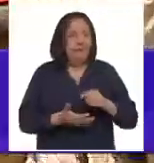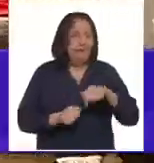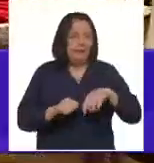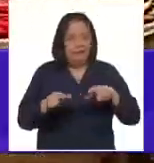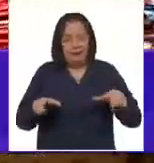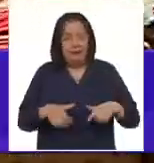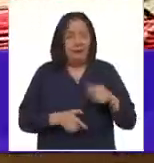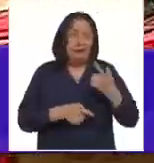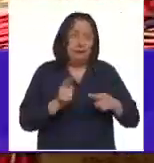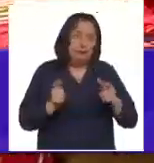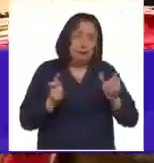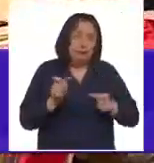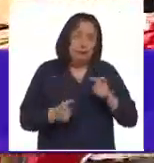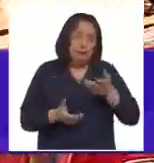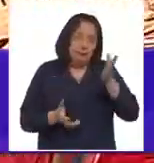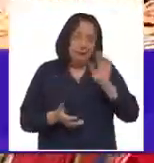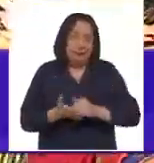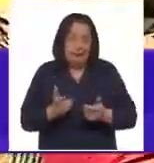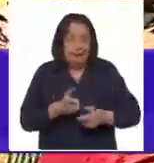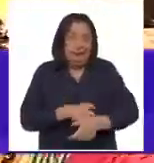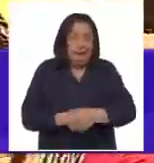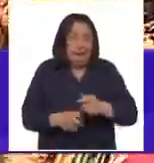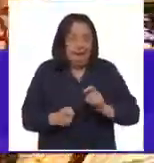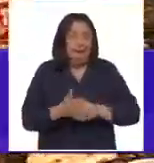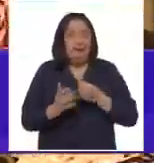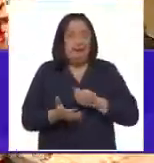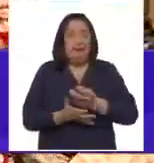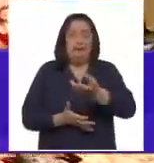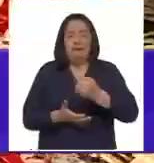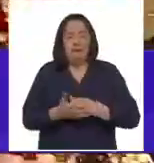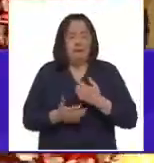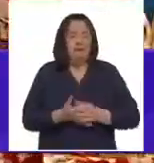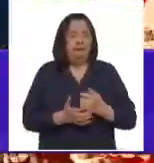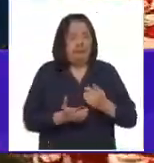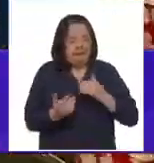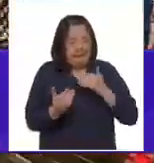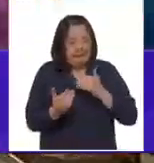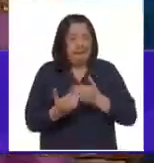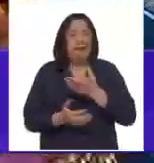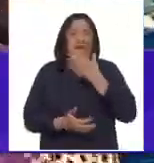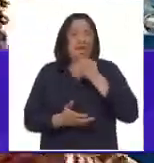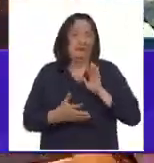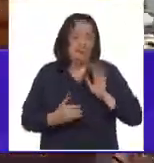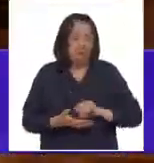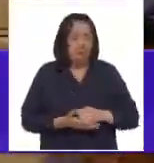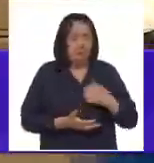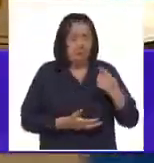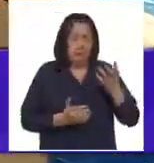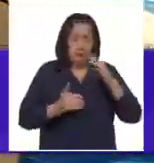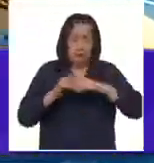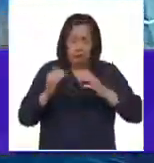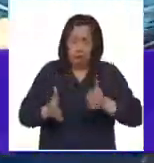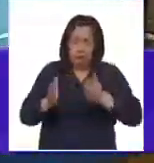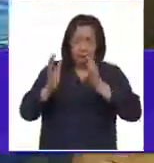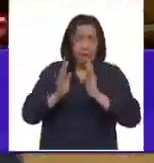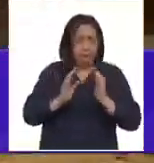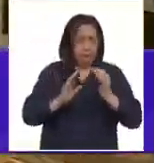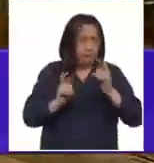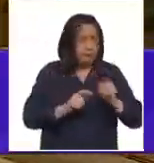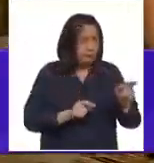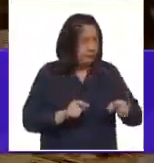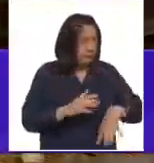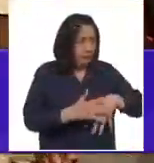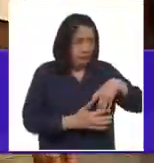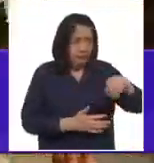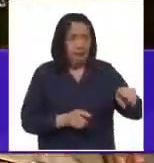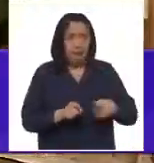las personas, pues, están haciendo, pues, sus esfuerzos para hacer las compras ya a días de Navidad, ¿no? No solamente dentro de las galerías, como vemos acá, también están comprando